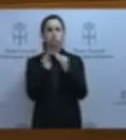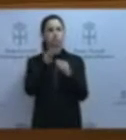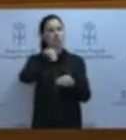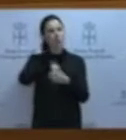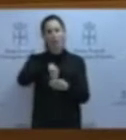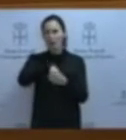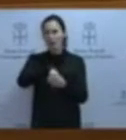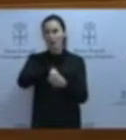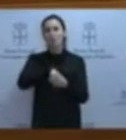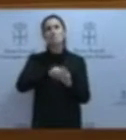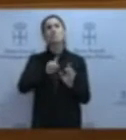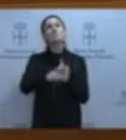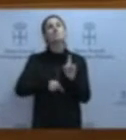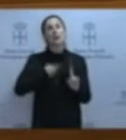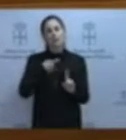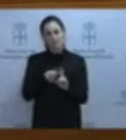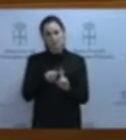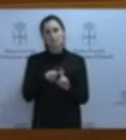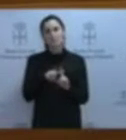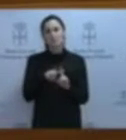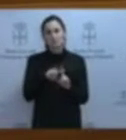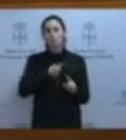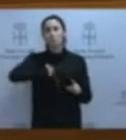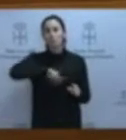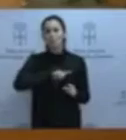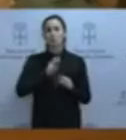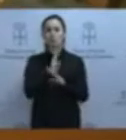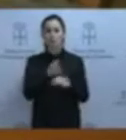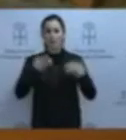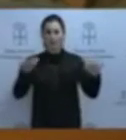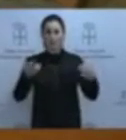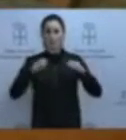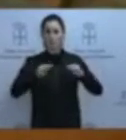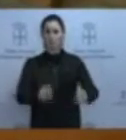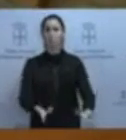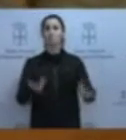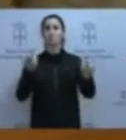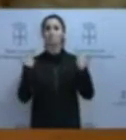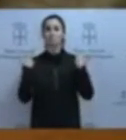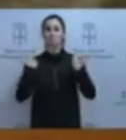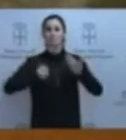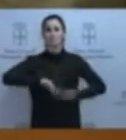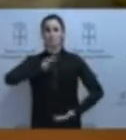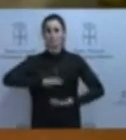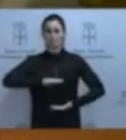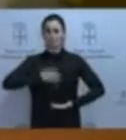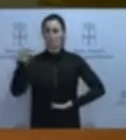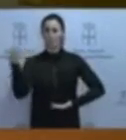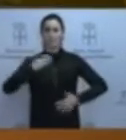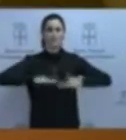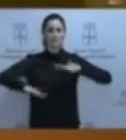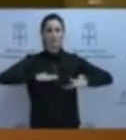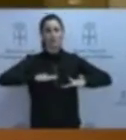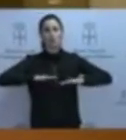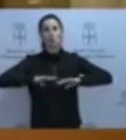iniciativa, sino que además entendemos que este Parlamento, y en el marco de sus competencias, debe promover un sistema